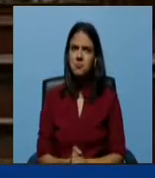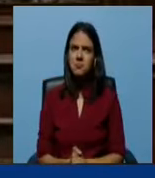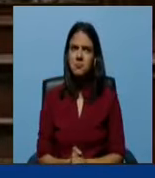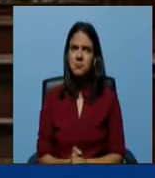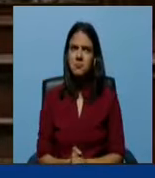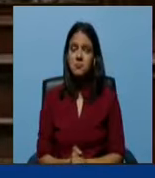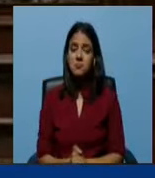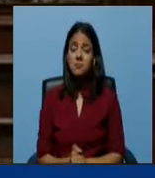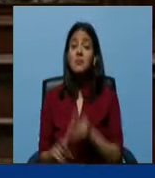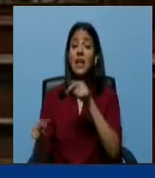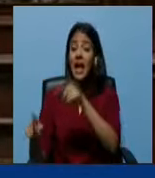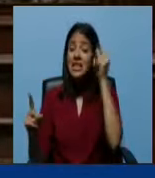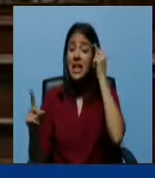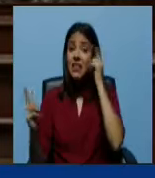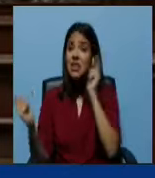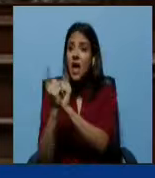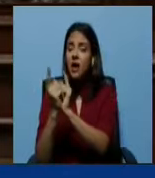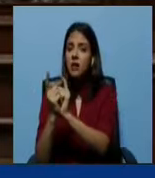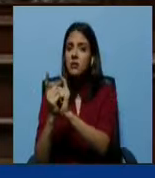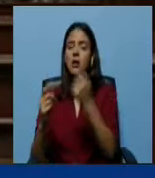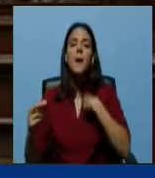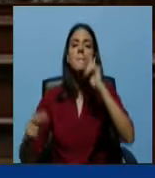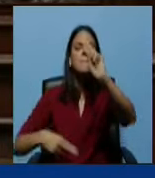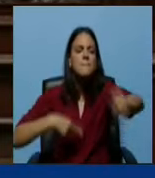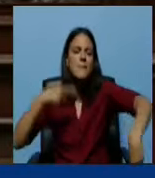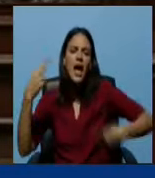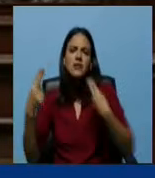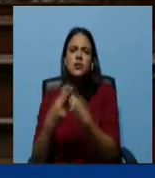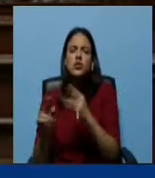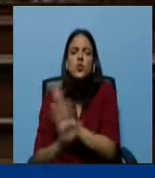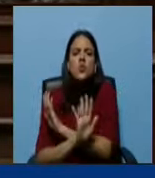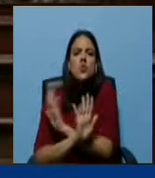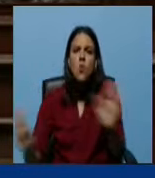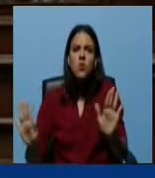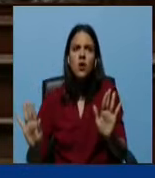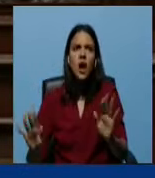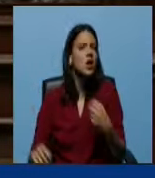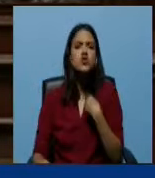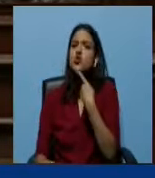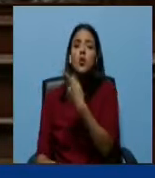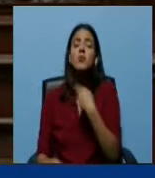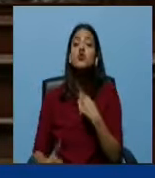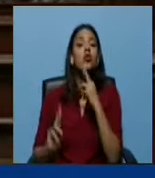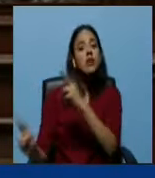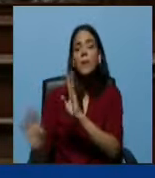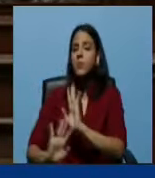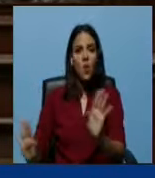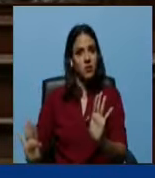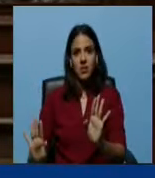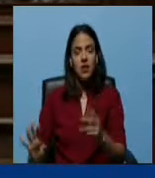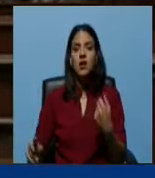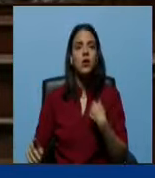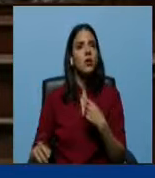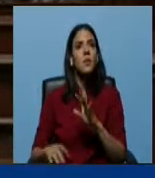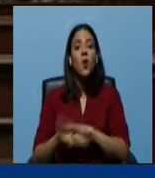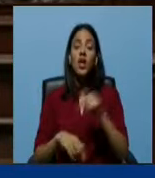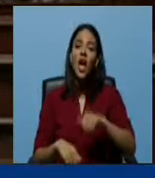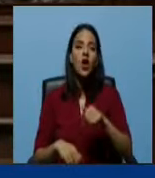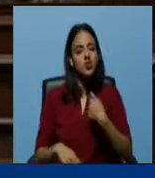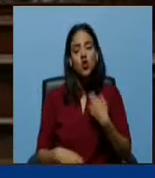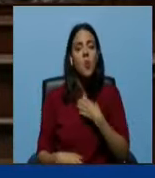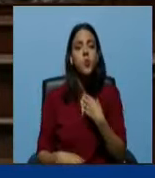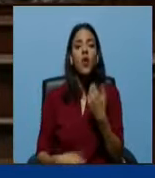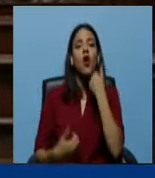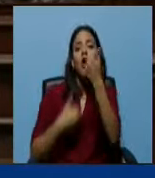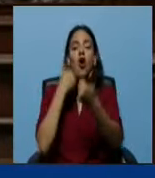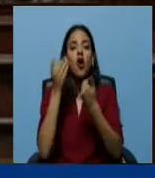Hasta ese día vi a ese muchacho. No lo volví a ver más nunca en la vida. No les voy a decir qué les dije, porque es horario